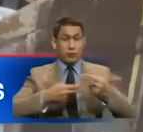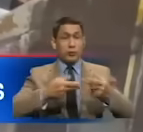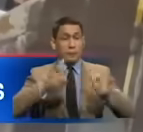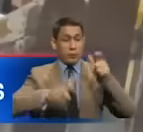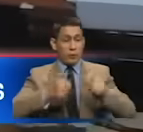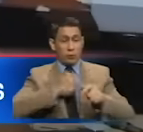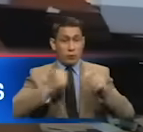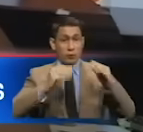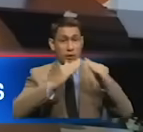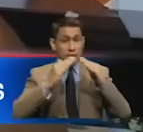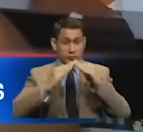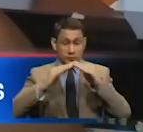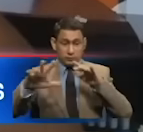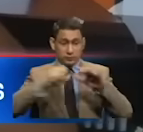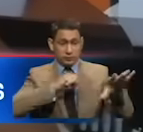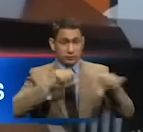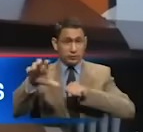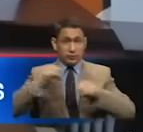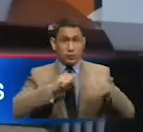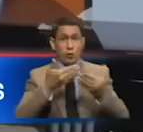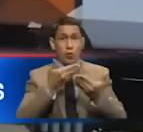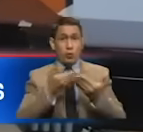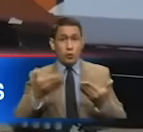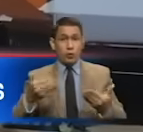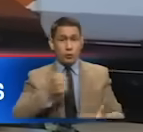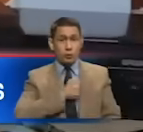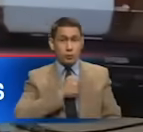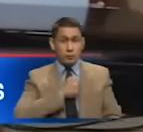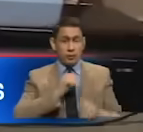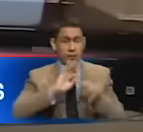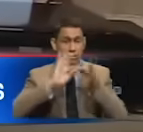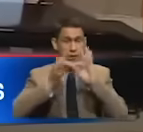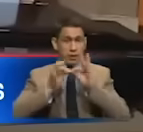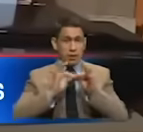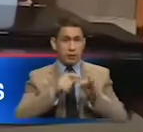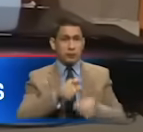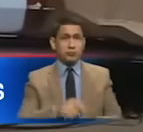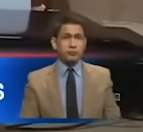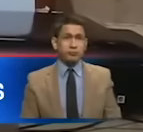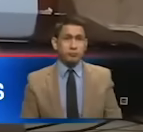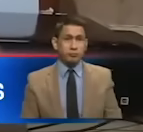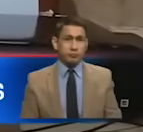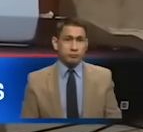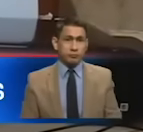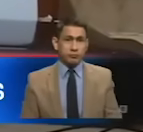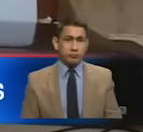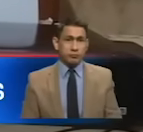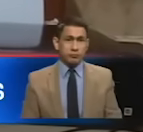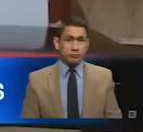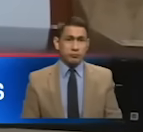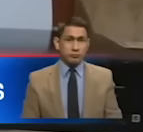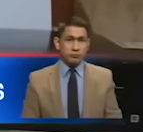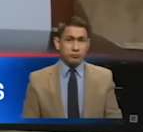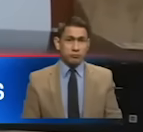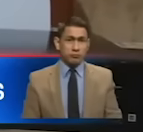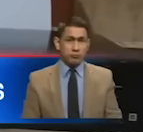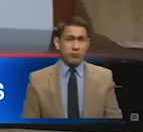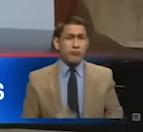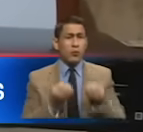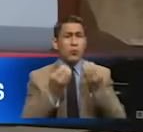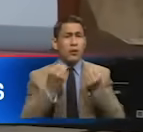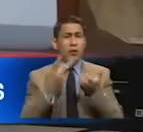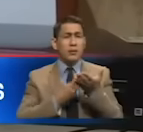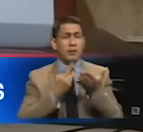a dañar. Esperando que baje un poco para dejar trapeando, porque esto es un acero cuando ya quiera abajo. ¿Cuántas veces han